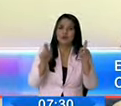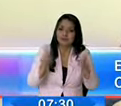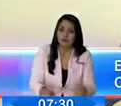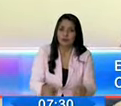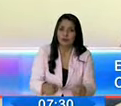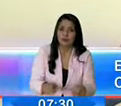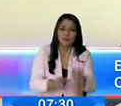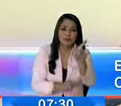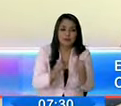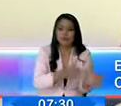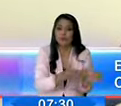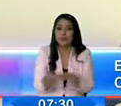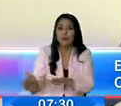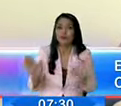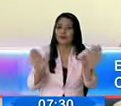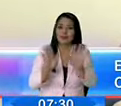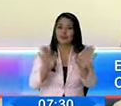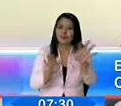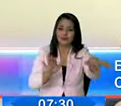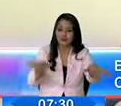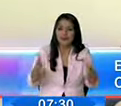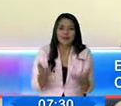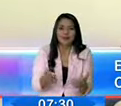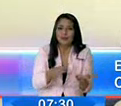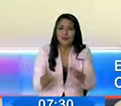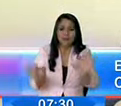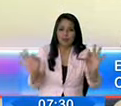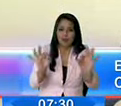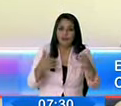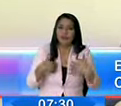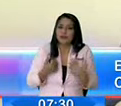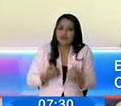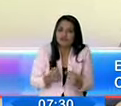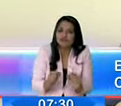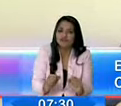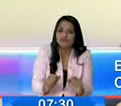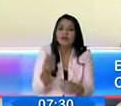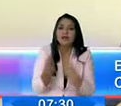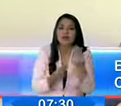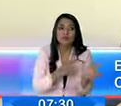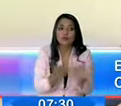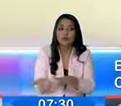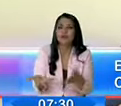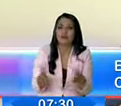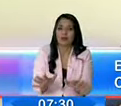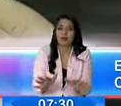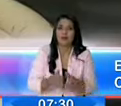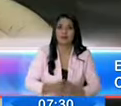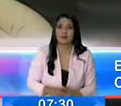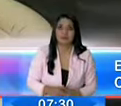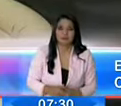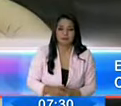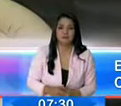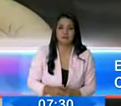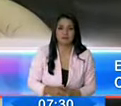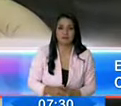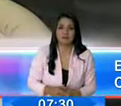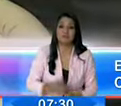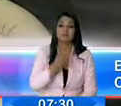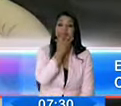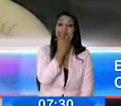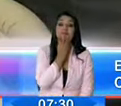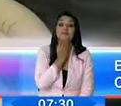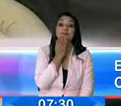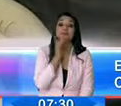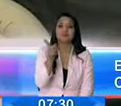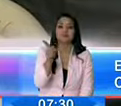de víctimas y de bajas en ambos lados. Nosotros intentamos evitar las bajas en ambos lados. Israel cuenta con el